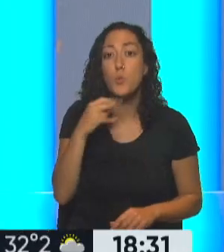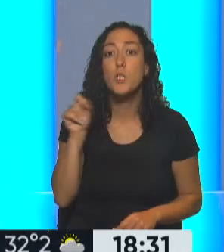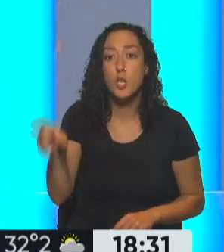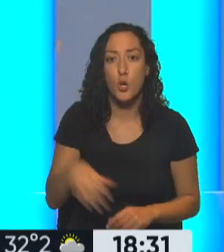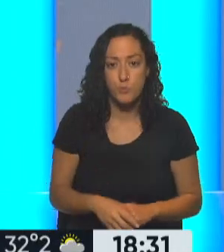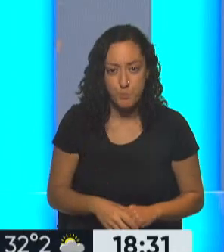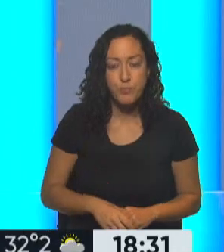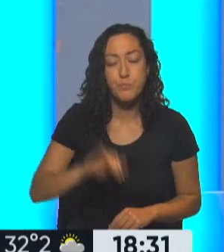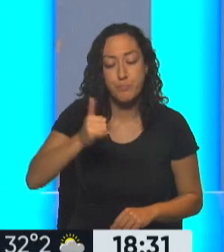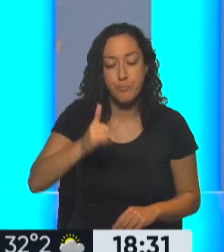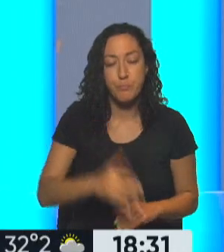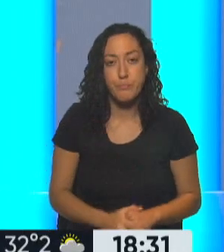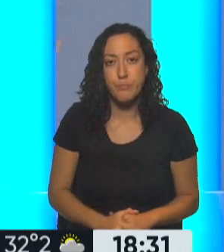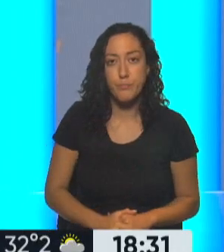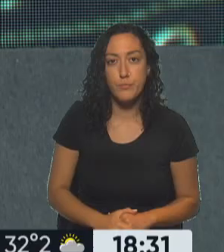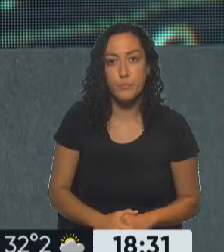Sí.